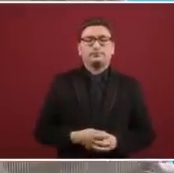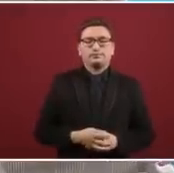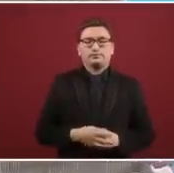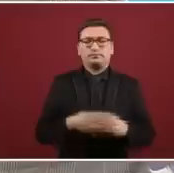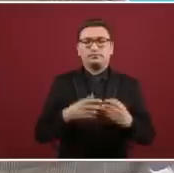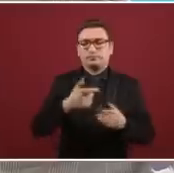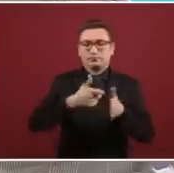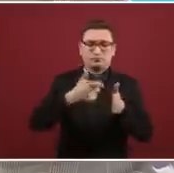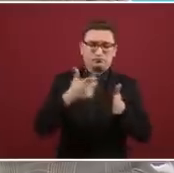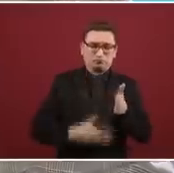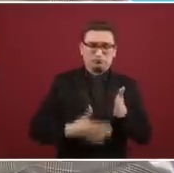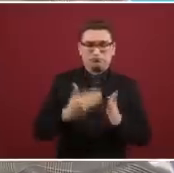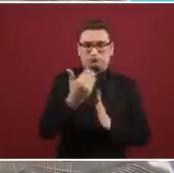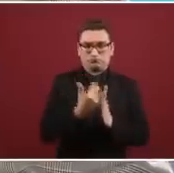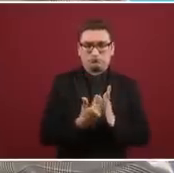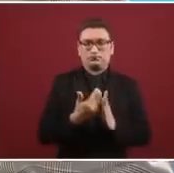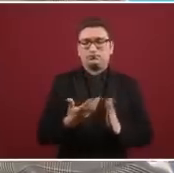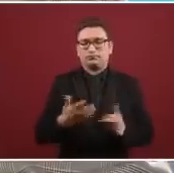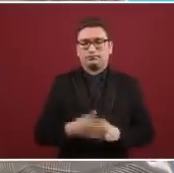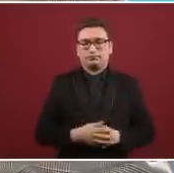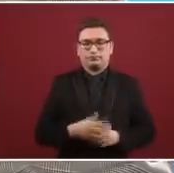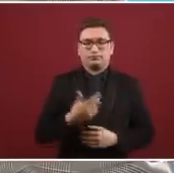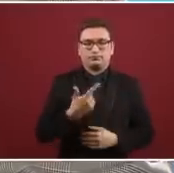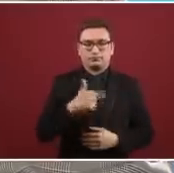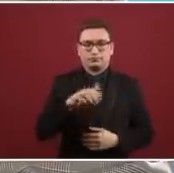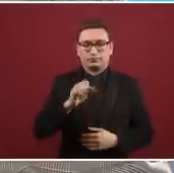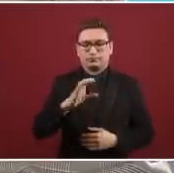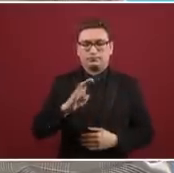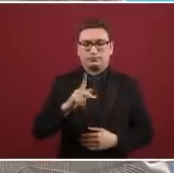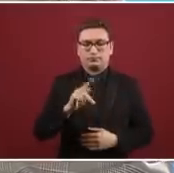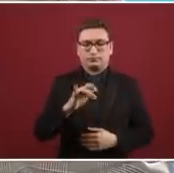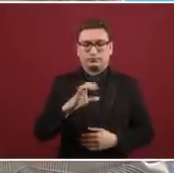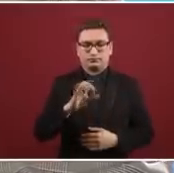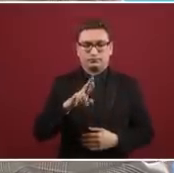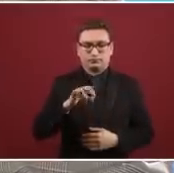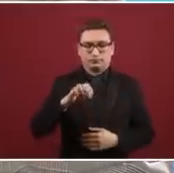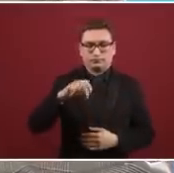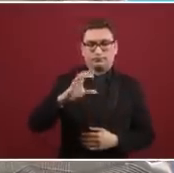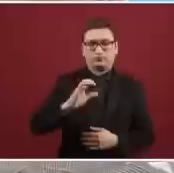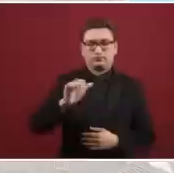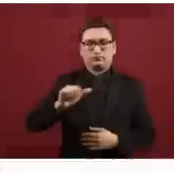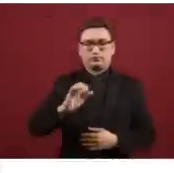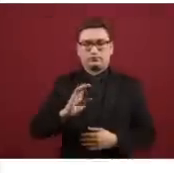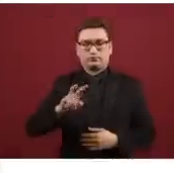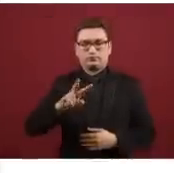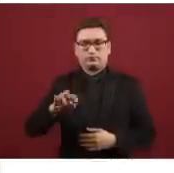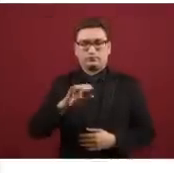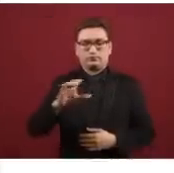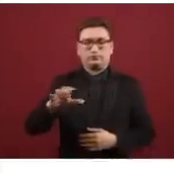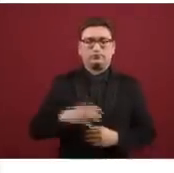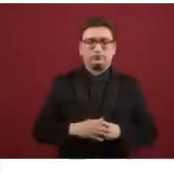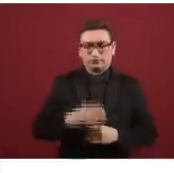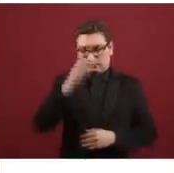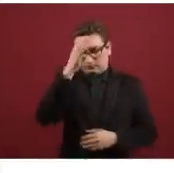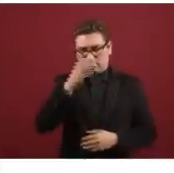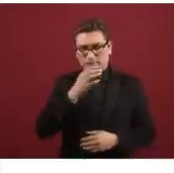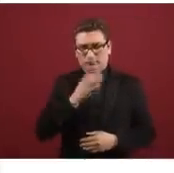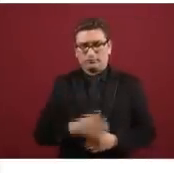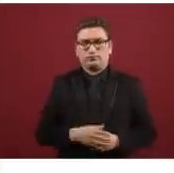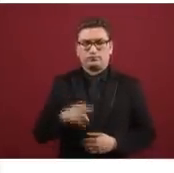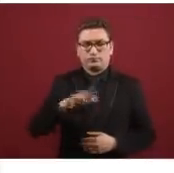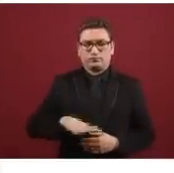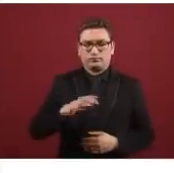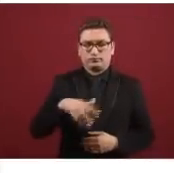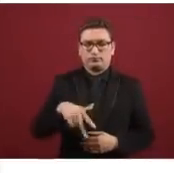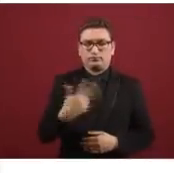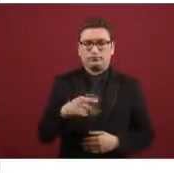más económico en gas Capricornio SADCB Saltillo Coahuila a 13 pesos 79